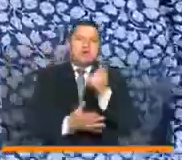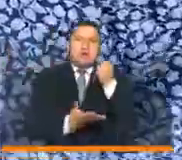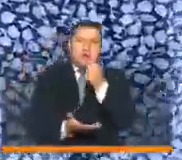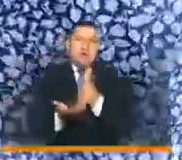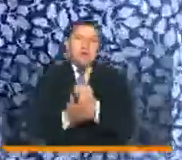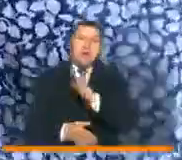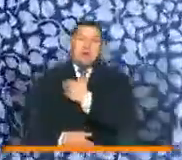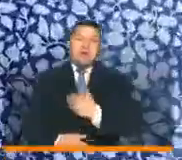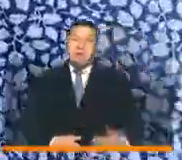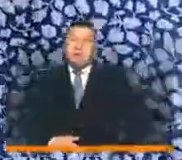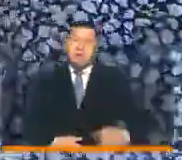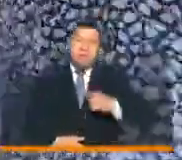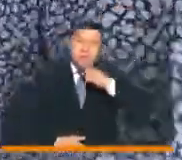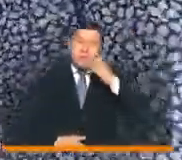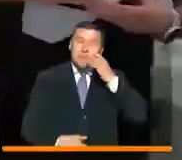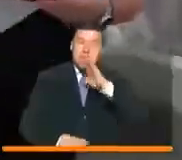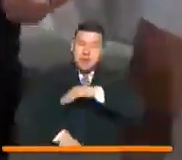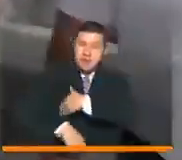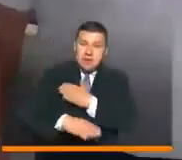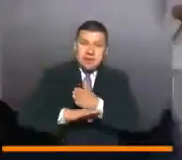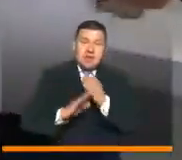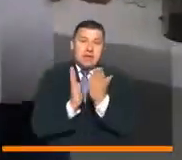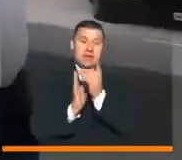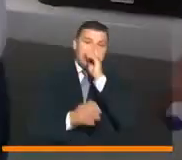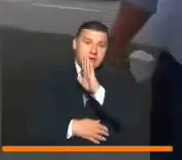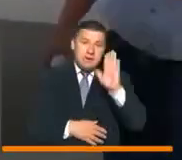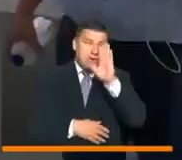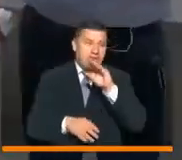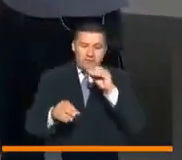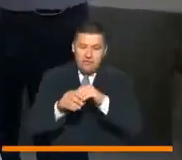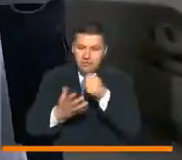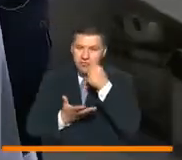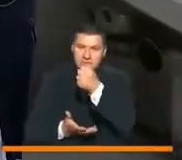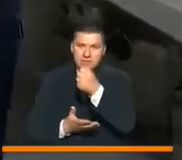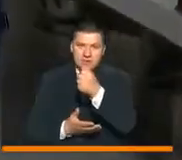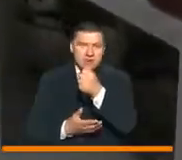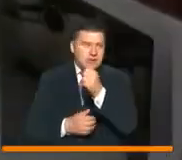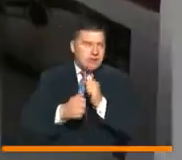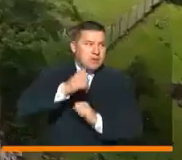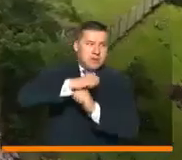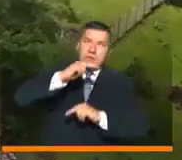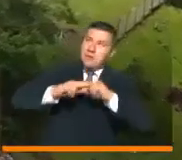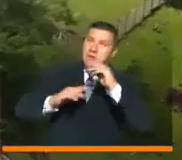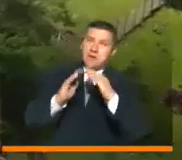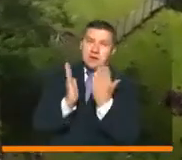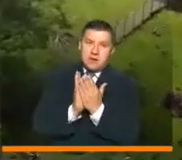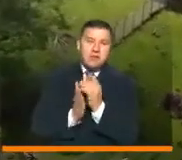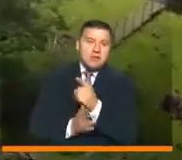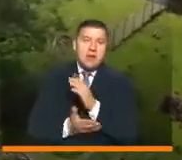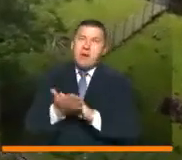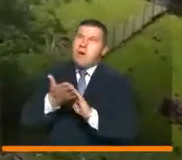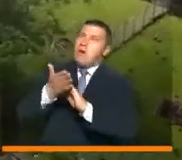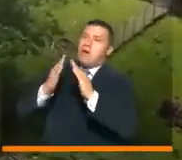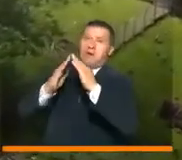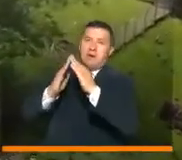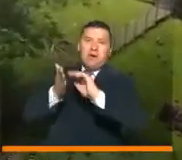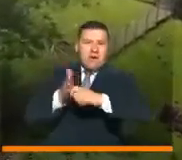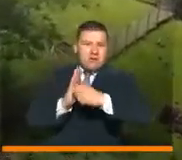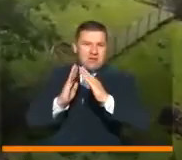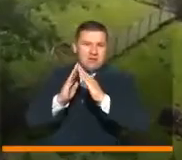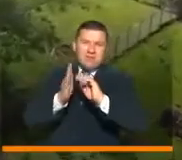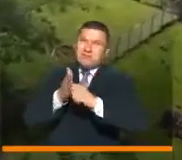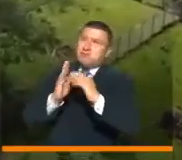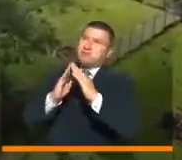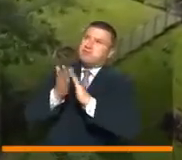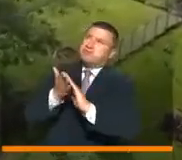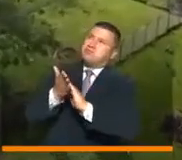del presidente Iván Duque, a través del Ministerio de Educación Nacional y el Fondo de Financiamiento de la Infraestructura Educativa, FIE, renovó la residencia escolar de la